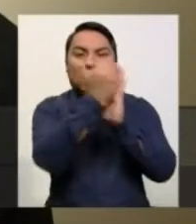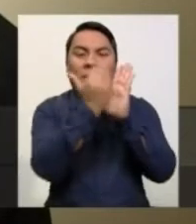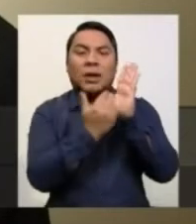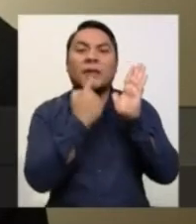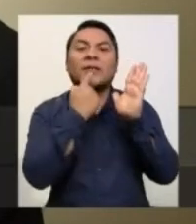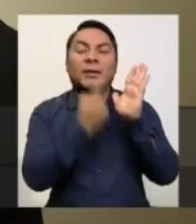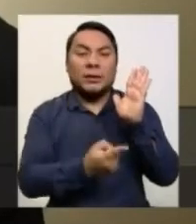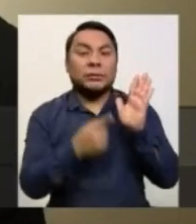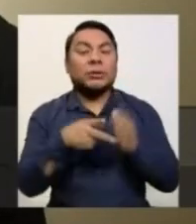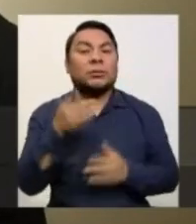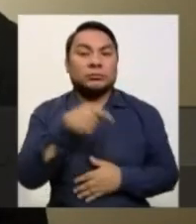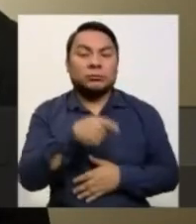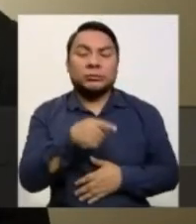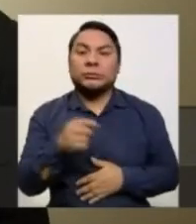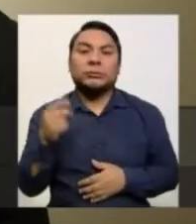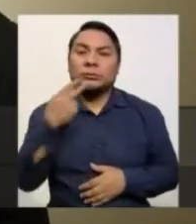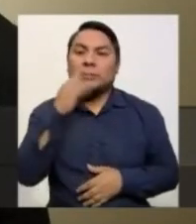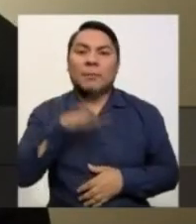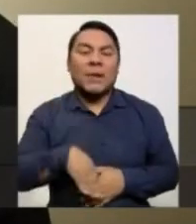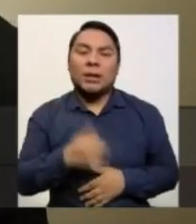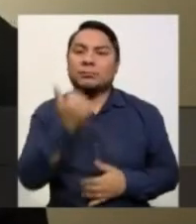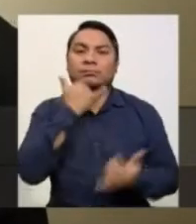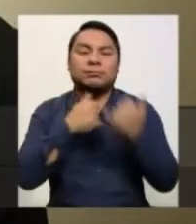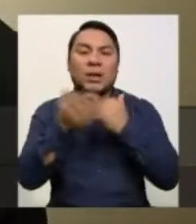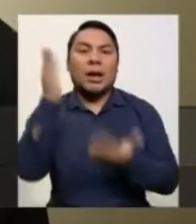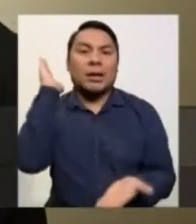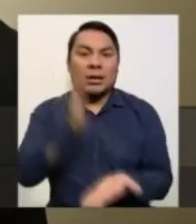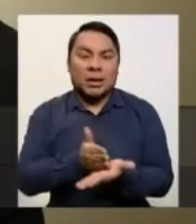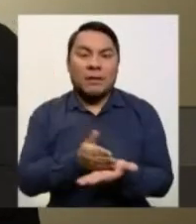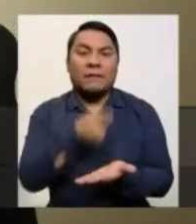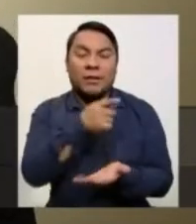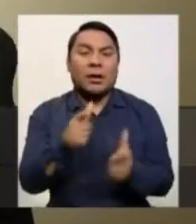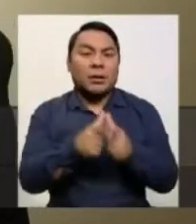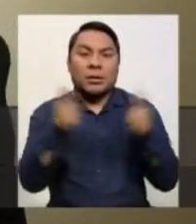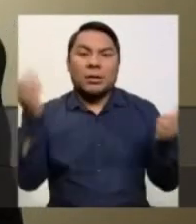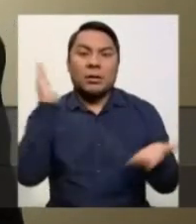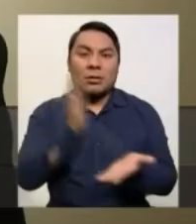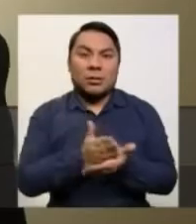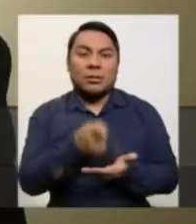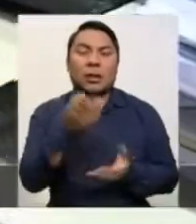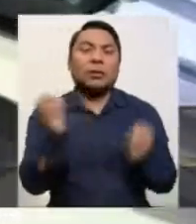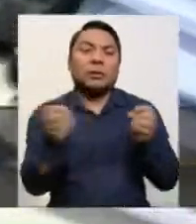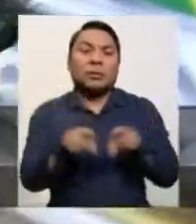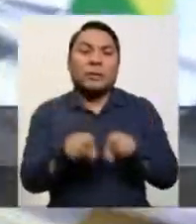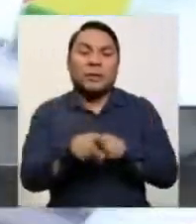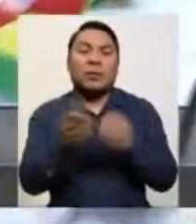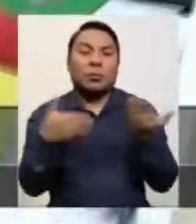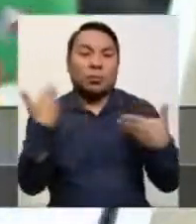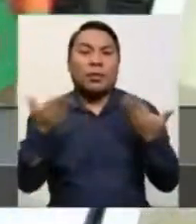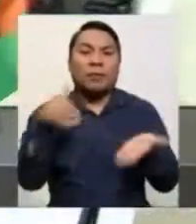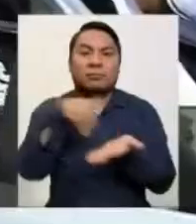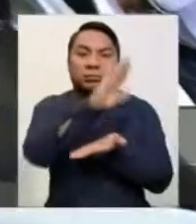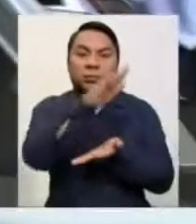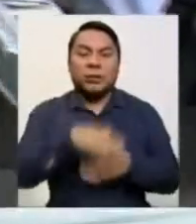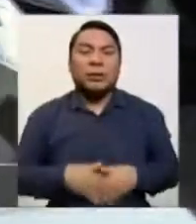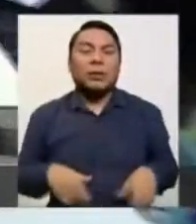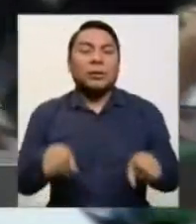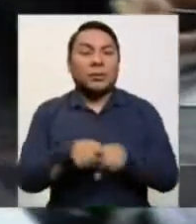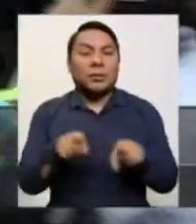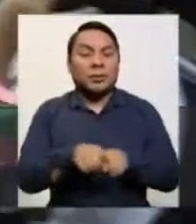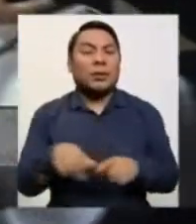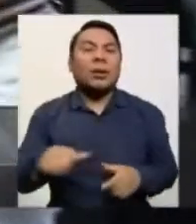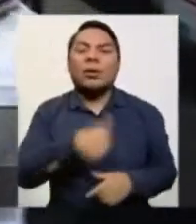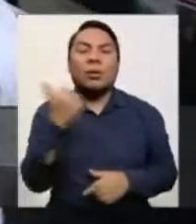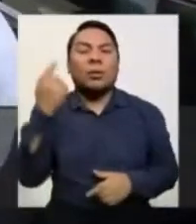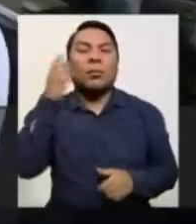falta grave del trabajador que seguramente podría merituar una sanción como el despido, ¿no? En el otro extremo, que el empleador